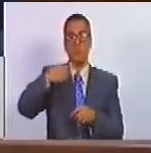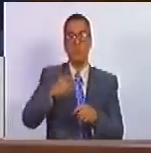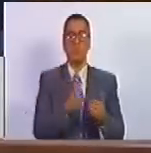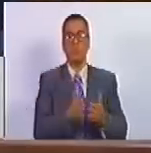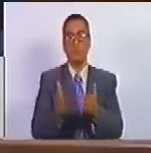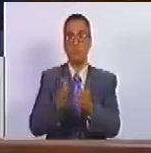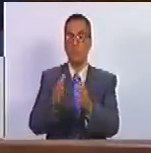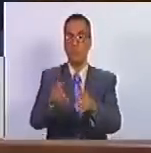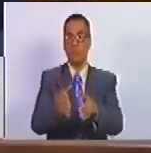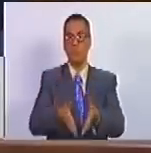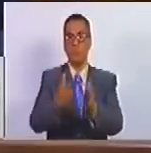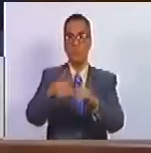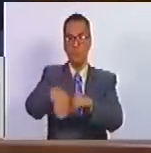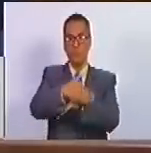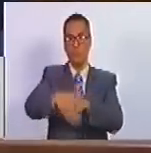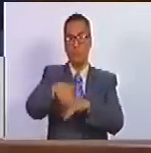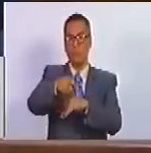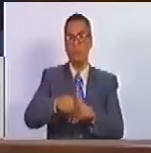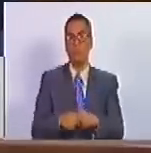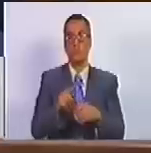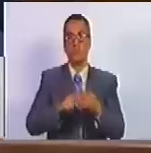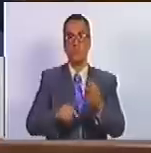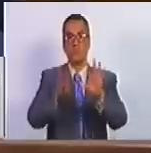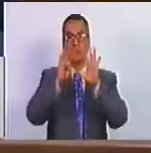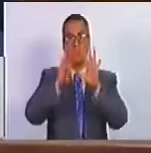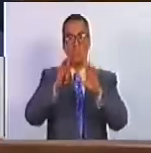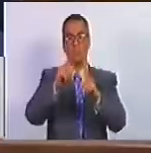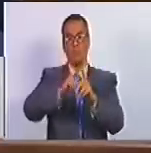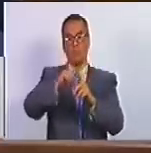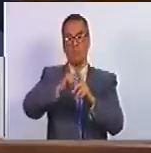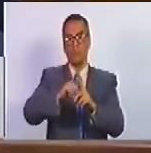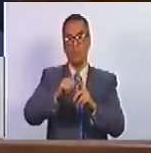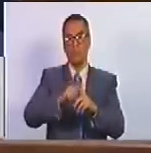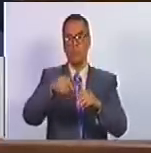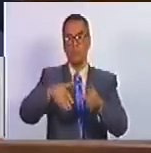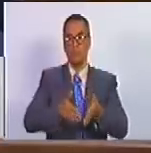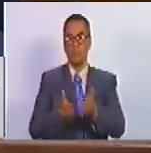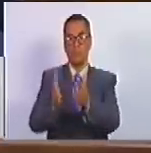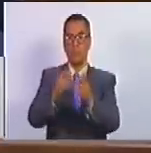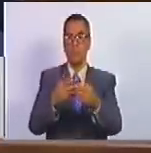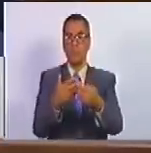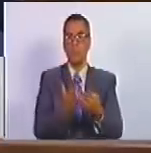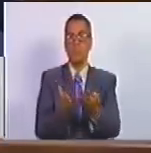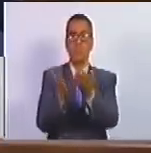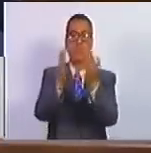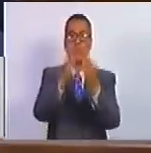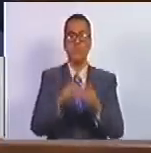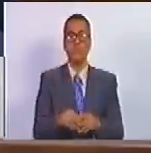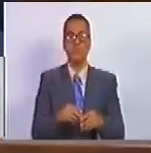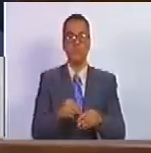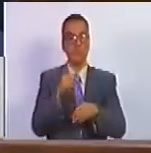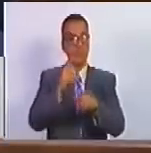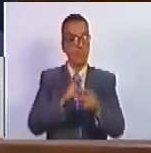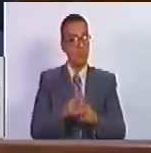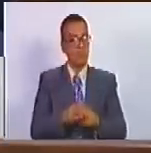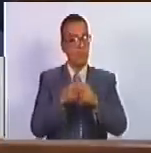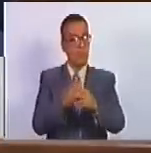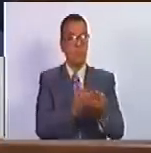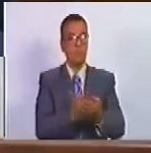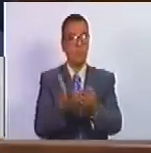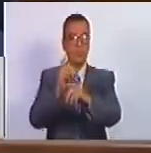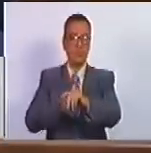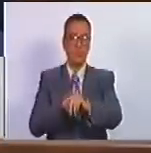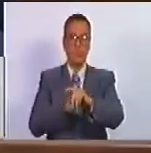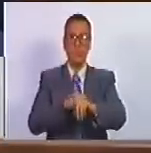vías terrestres estatales. 9. Tasa por habilitación de servicio. Comprende la prestación de los servicios en